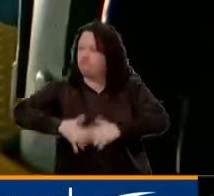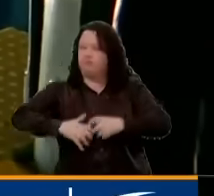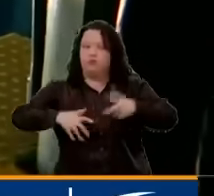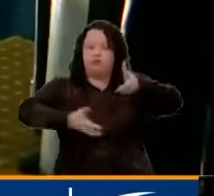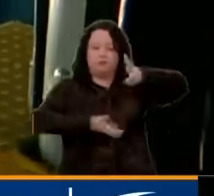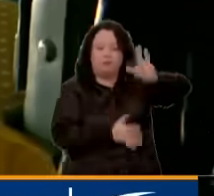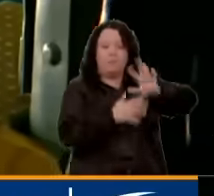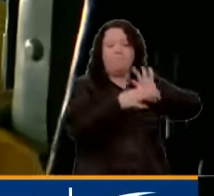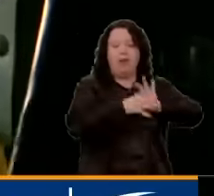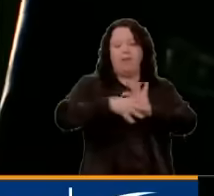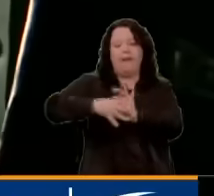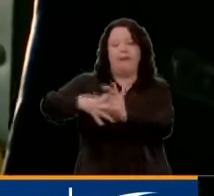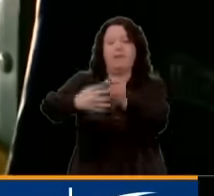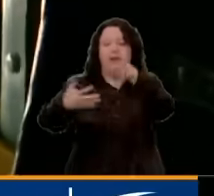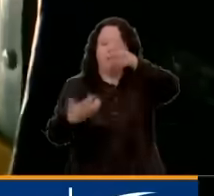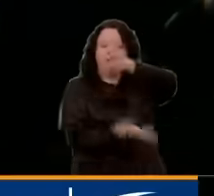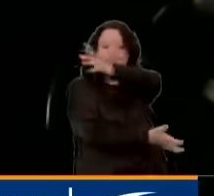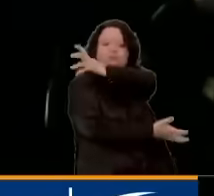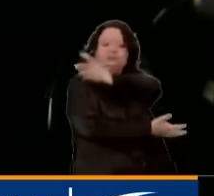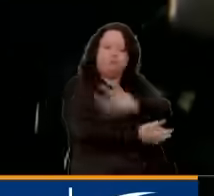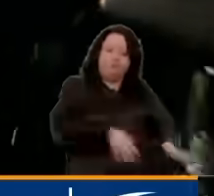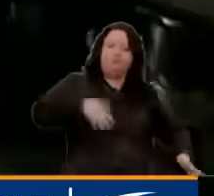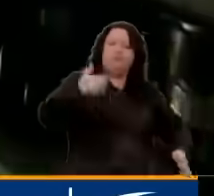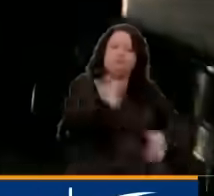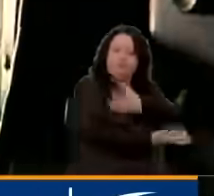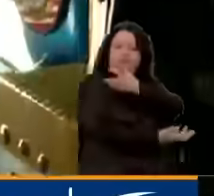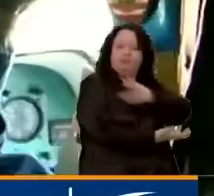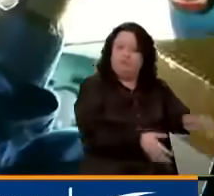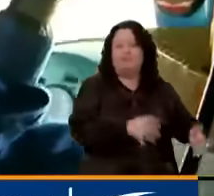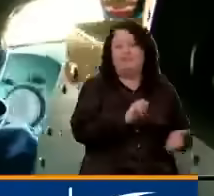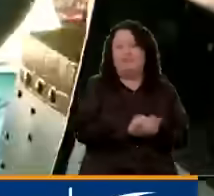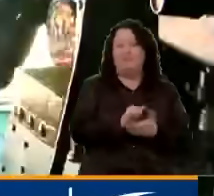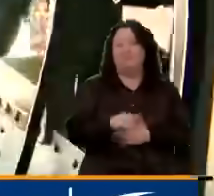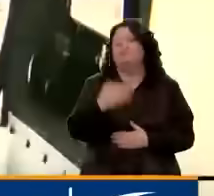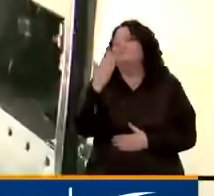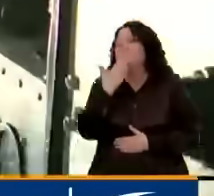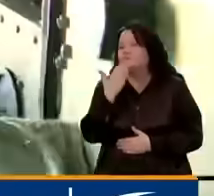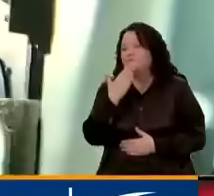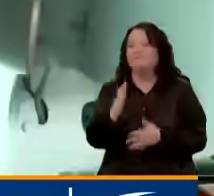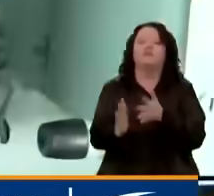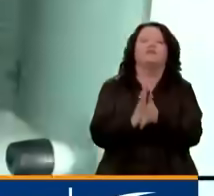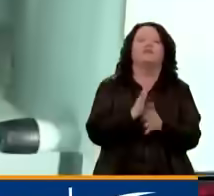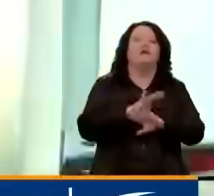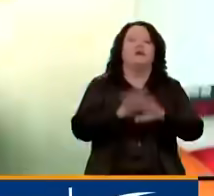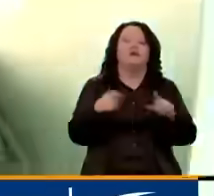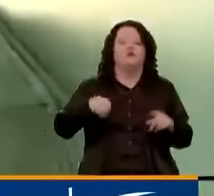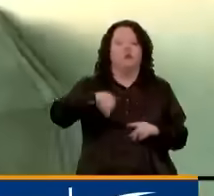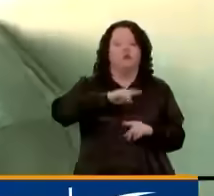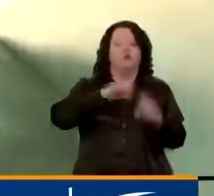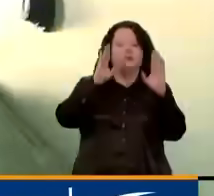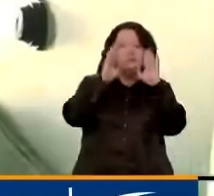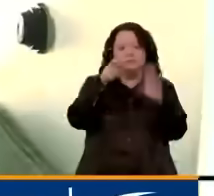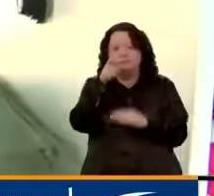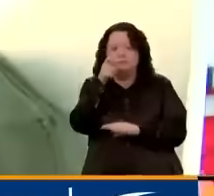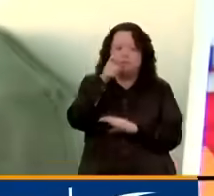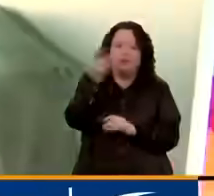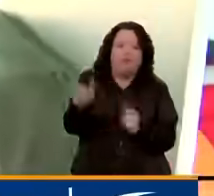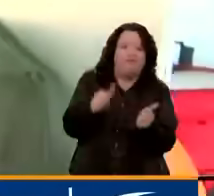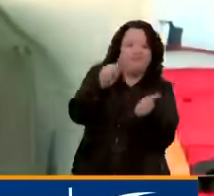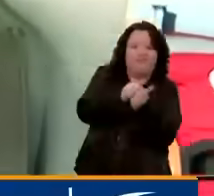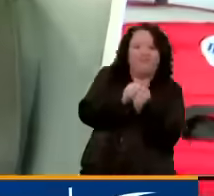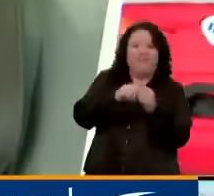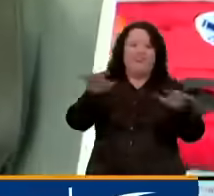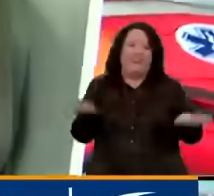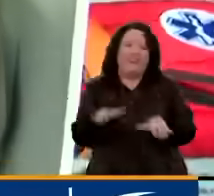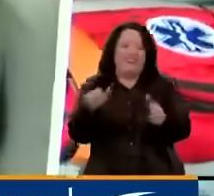carrusel. Dale, listo, gracias. Bueno, muchísimas gracias. Nosotros estaremos, por supuesto, muy atentos, acompañando estas labores